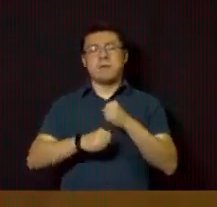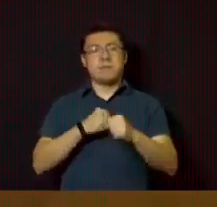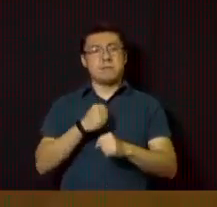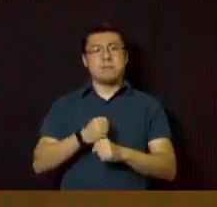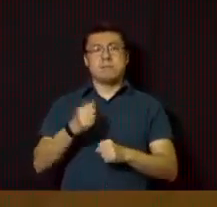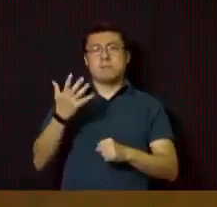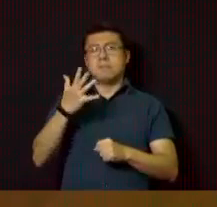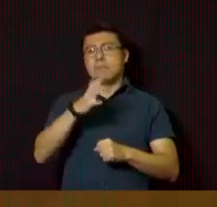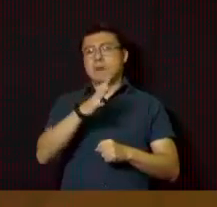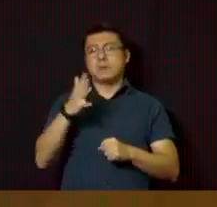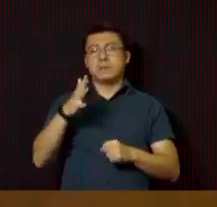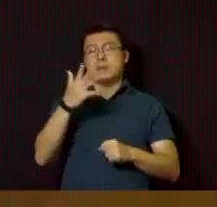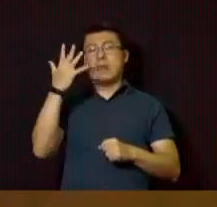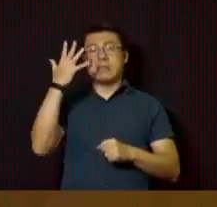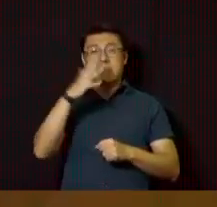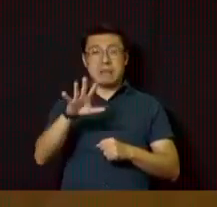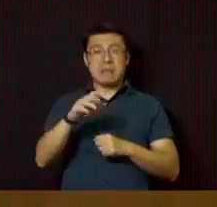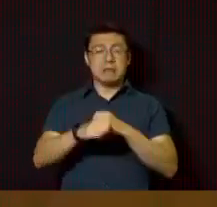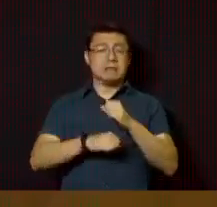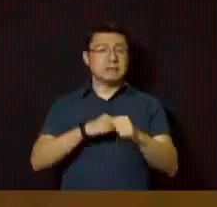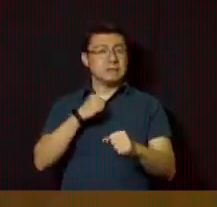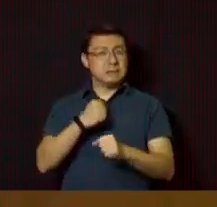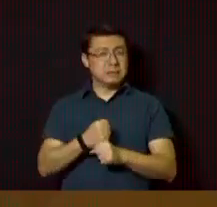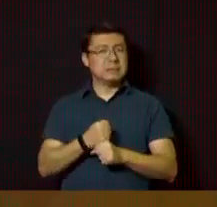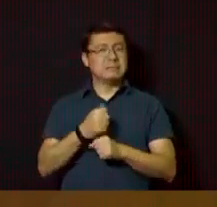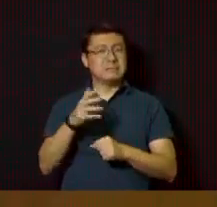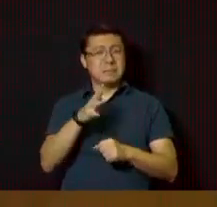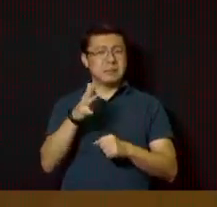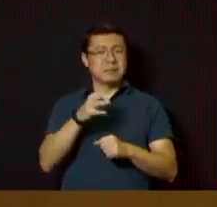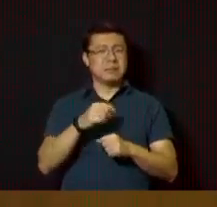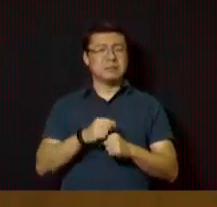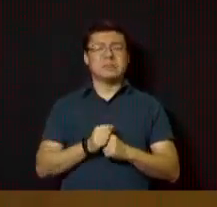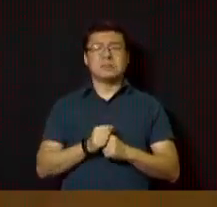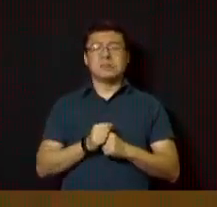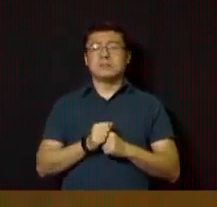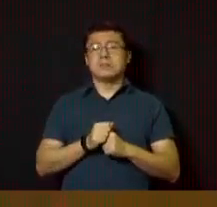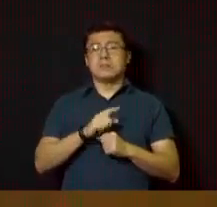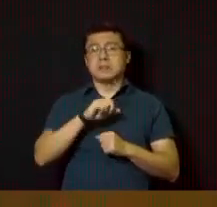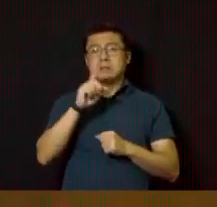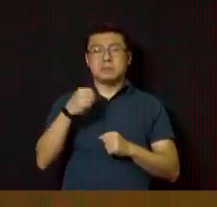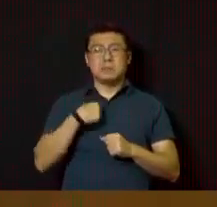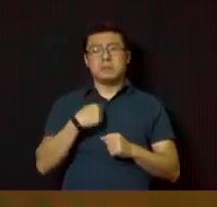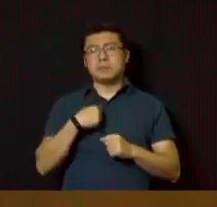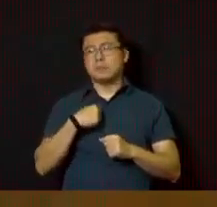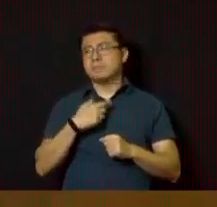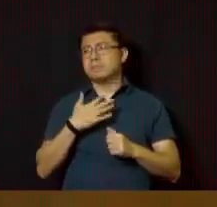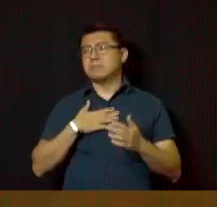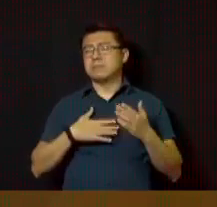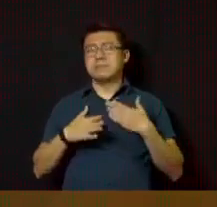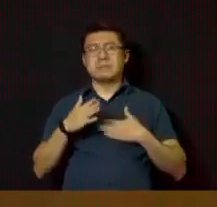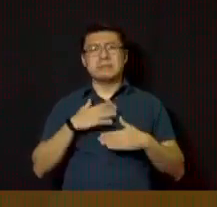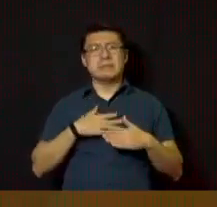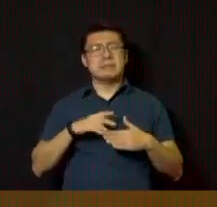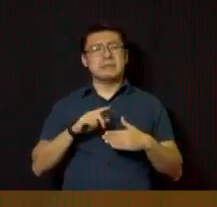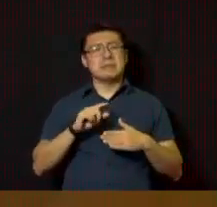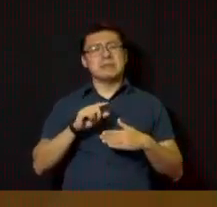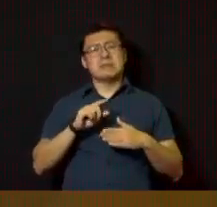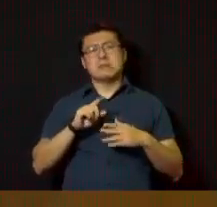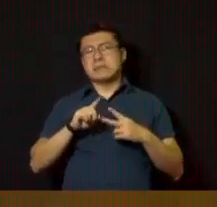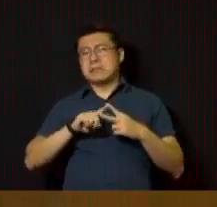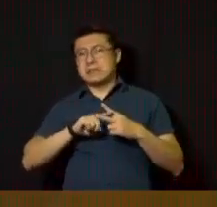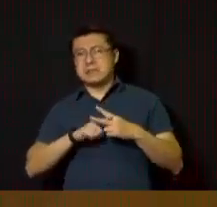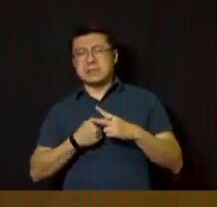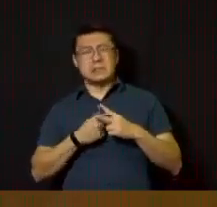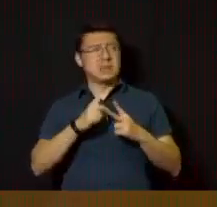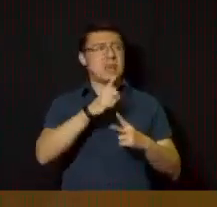años y bueno, pues llegó un momento que ya no daba más, empecé a endeudarme. Y bueno, ahí